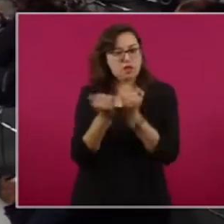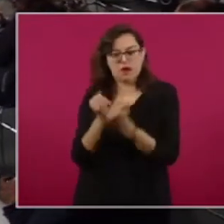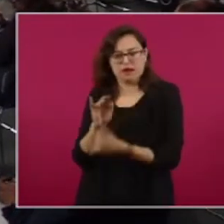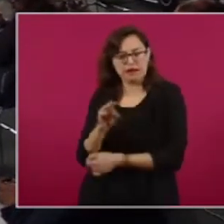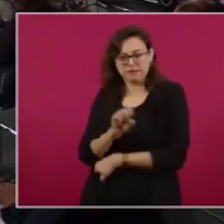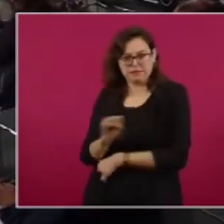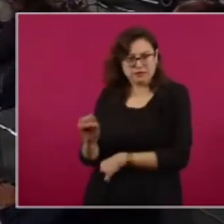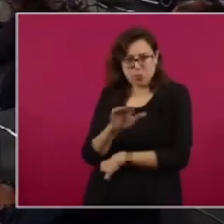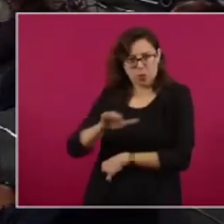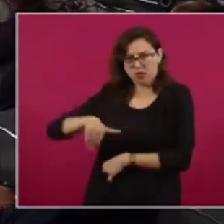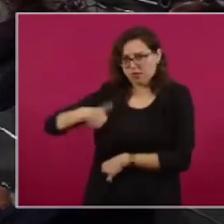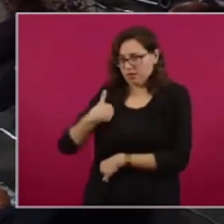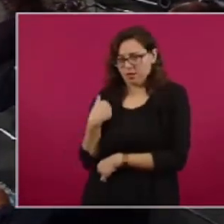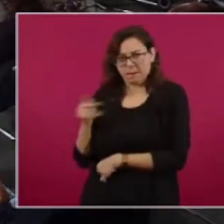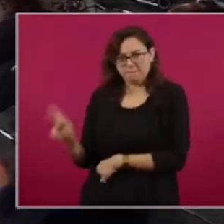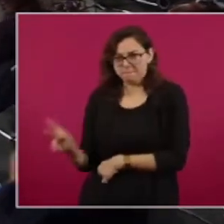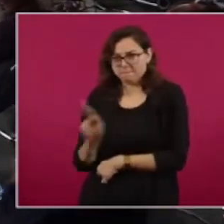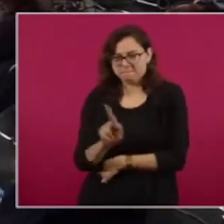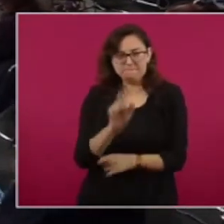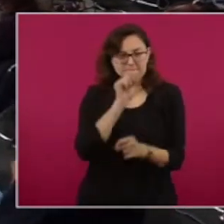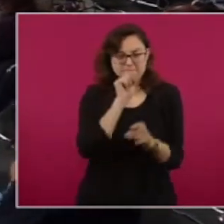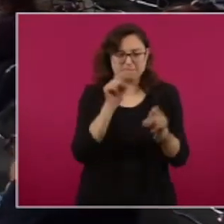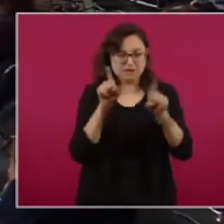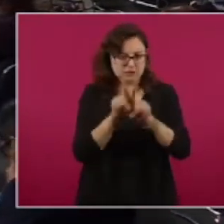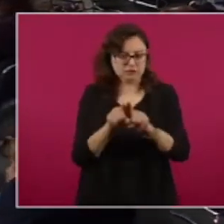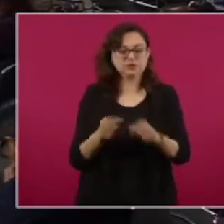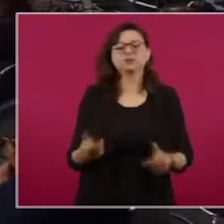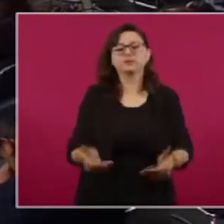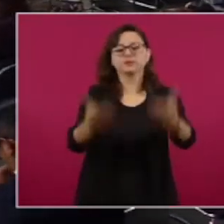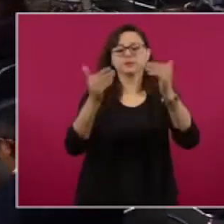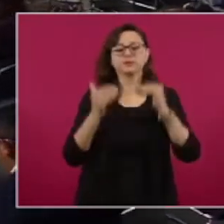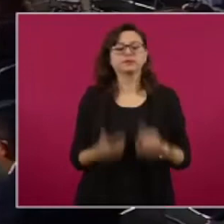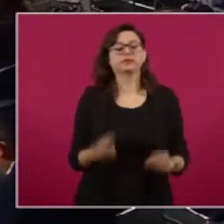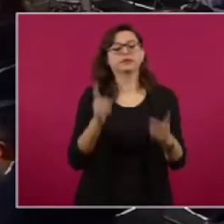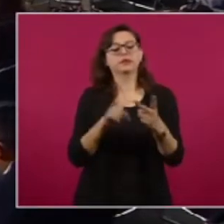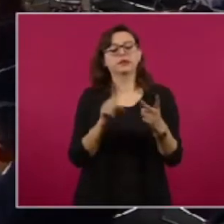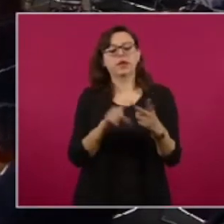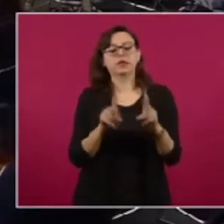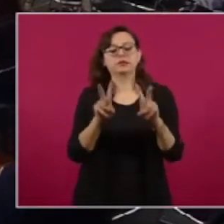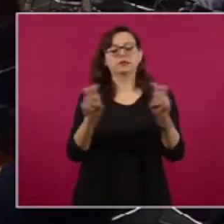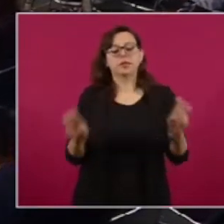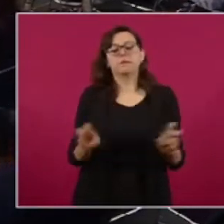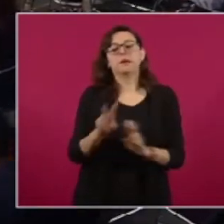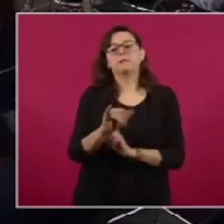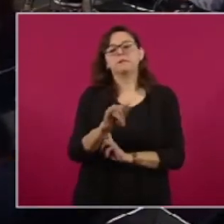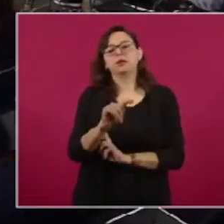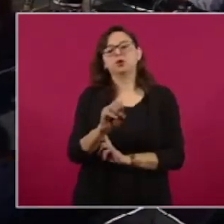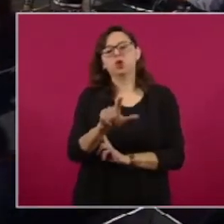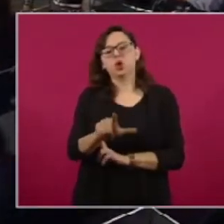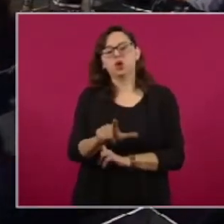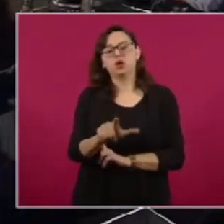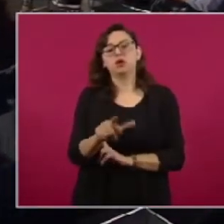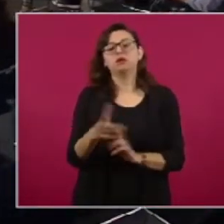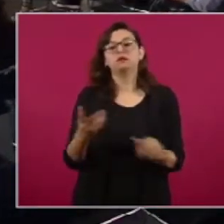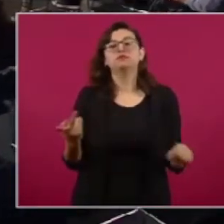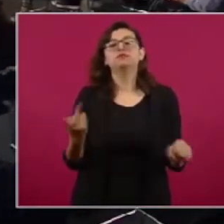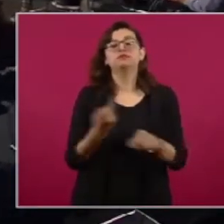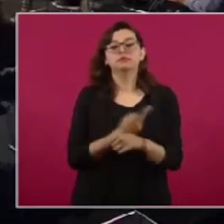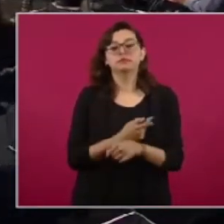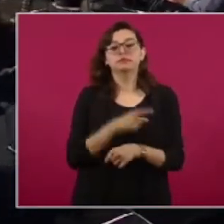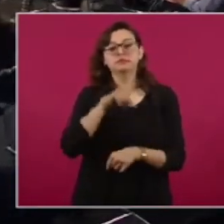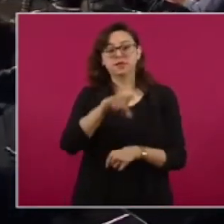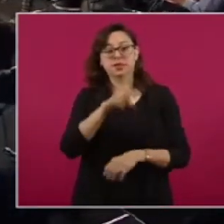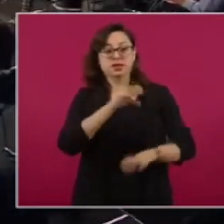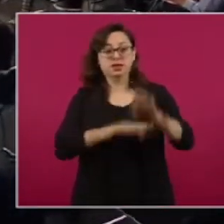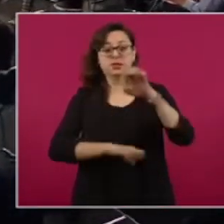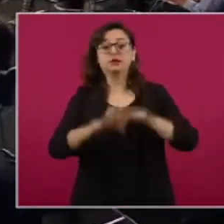Preguntarle también sobre el tema de Vitol. Bueno, ya sabemos, aquí usted nos indicó que ya habían esta compañía, esta